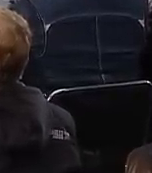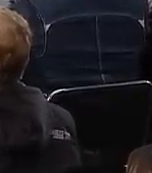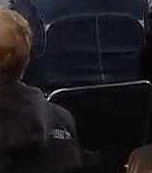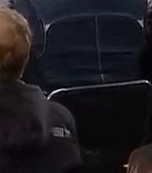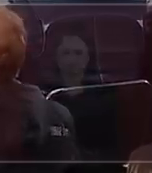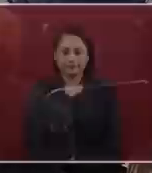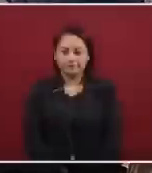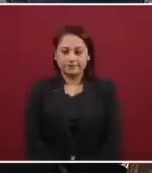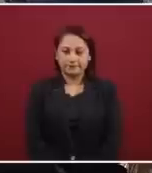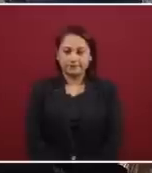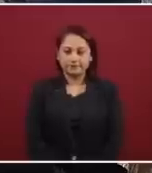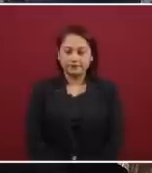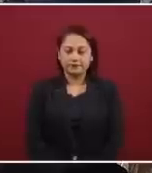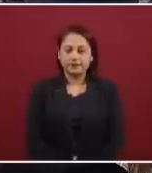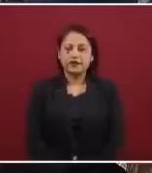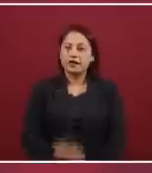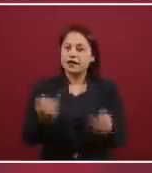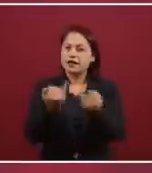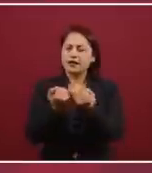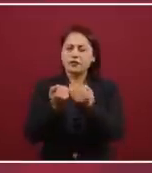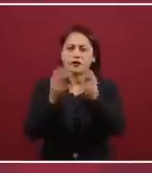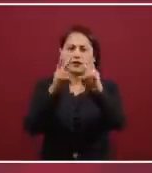gente inconforme